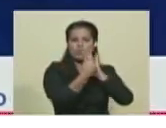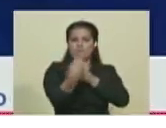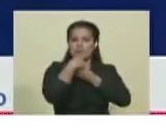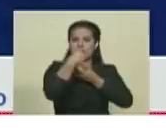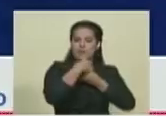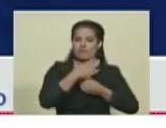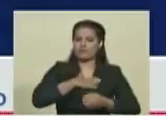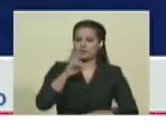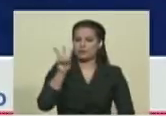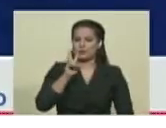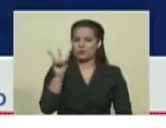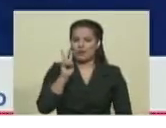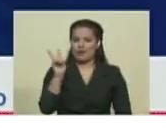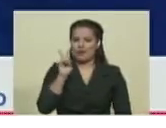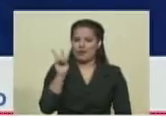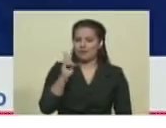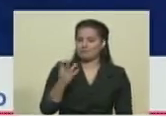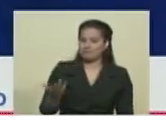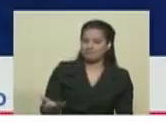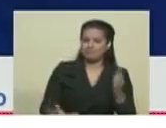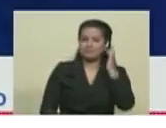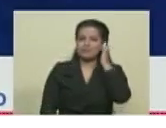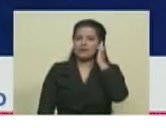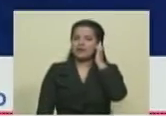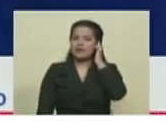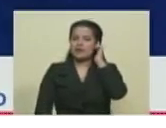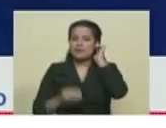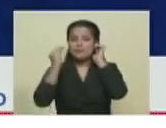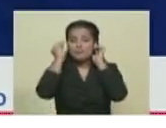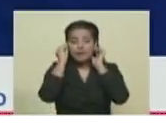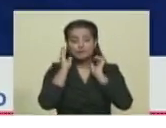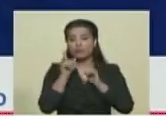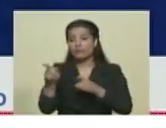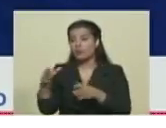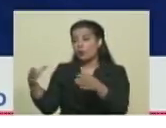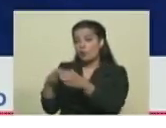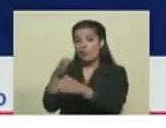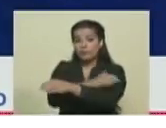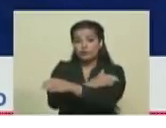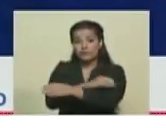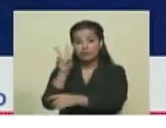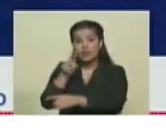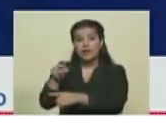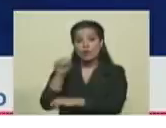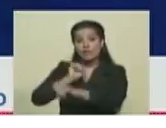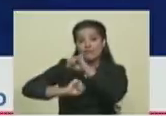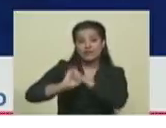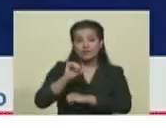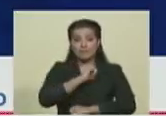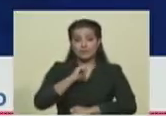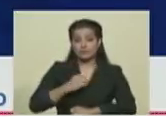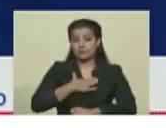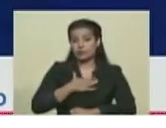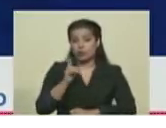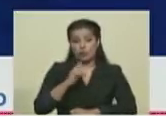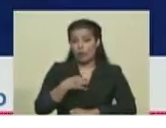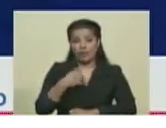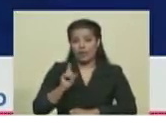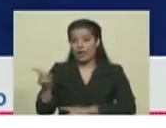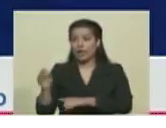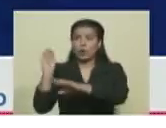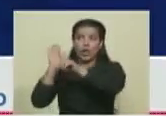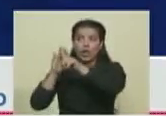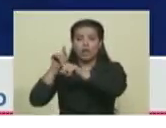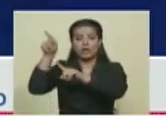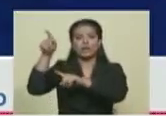la impresión de que o pareciera que la derecha venezolana no se puede defender sola. Entonces mandan a Santos, mandan a